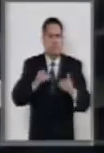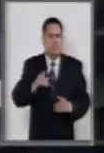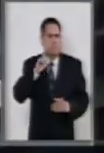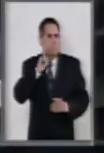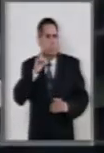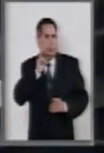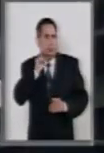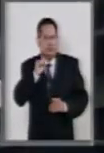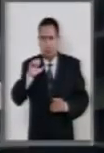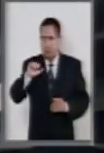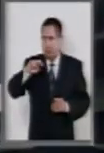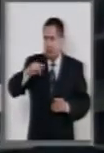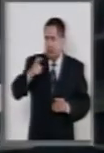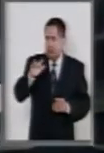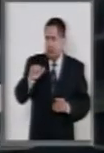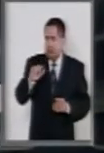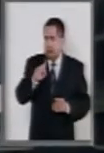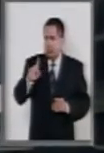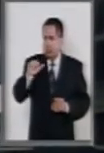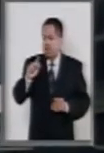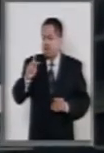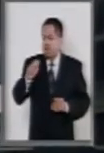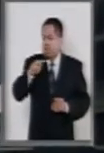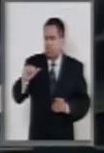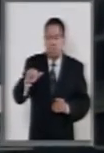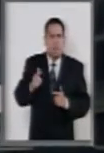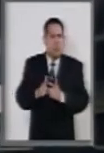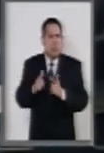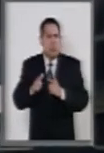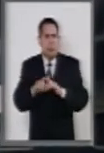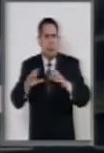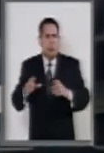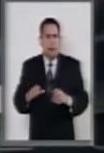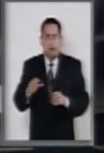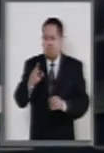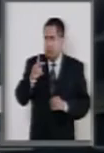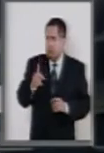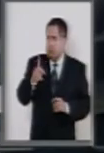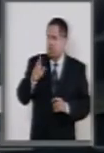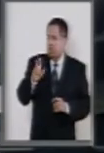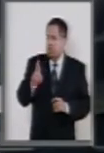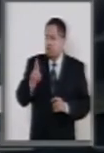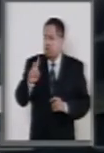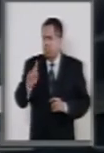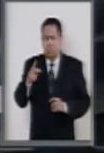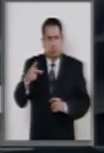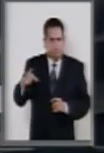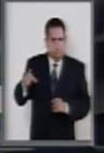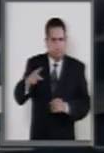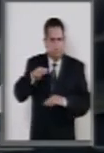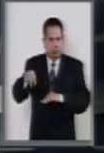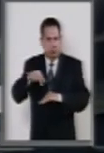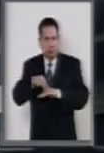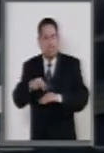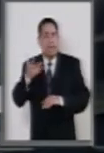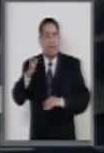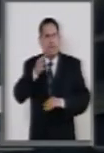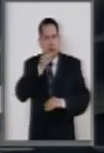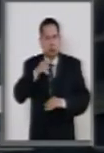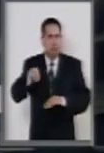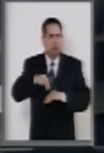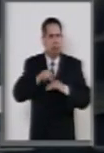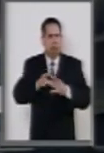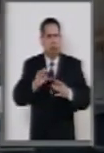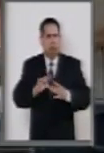La senadora Angélica de la Peña Gómez, del Grupo Parlamentario del Partido de la Revolución Democrática, hasta por 10 minutos.